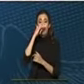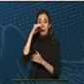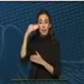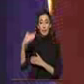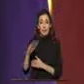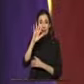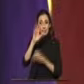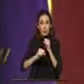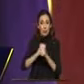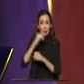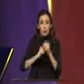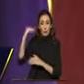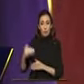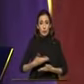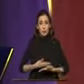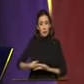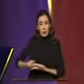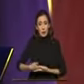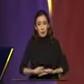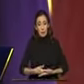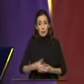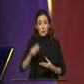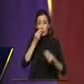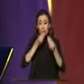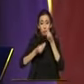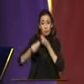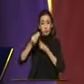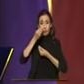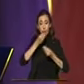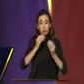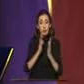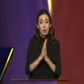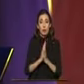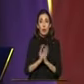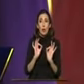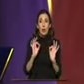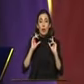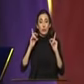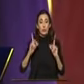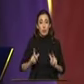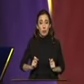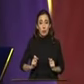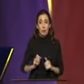sido beneficiados con el Plan Nacional de Alimentación y Nutrición.